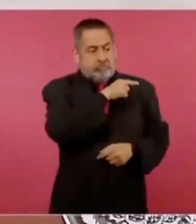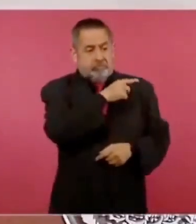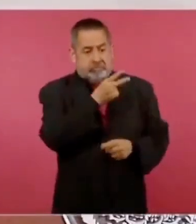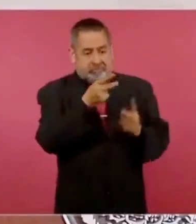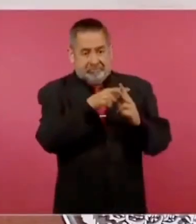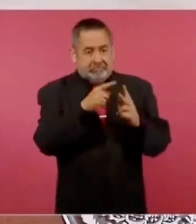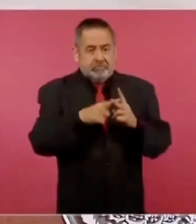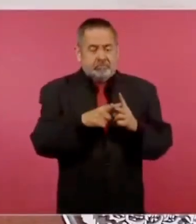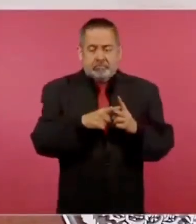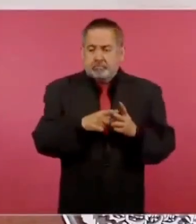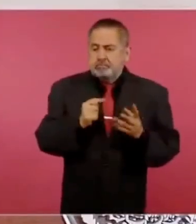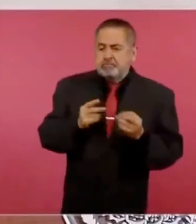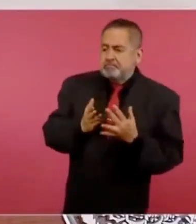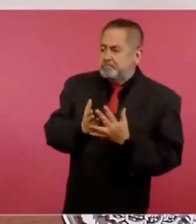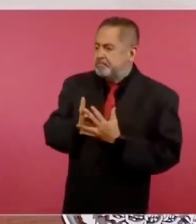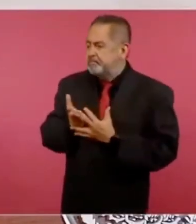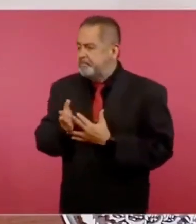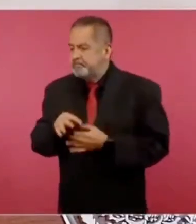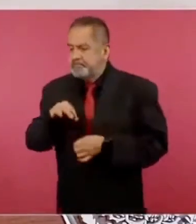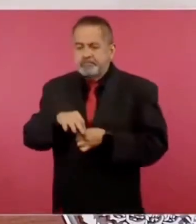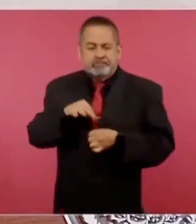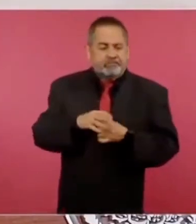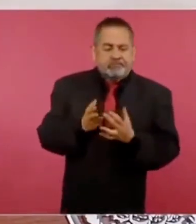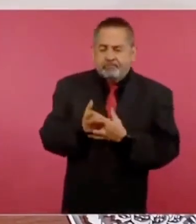no se metieron abiertamente